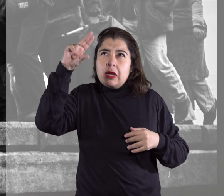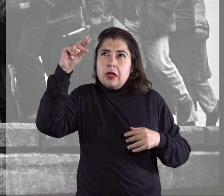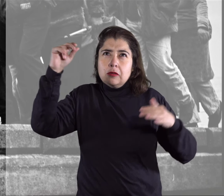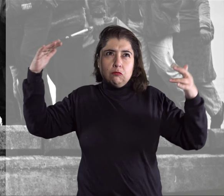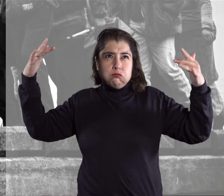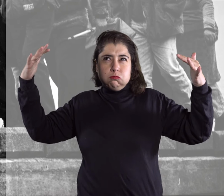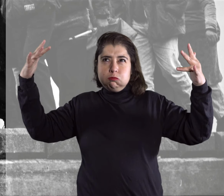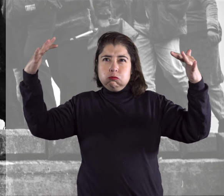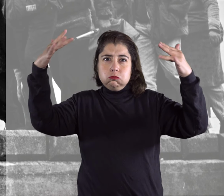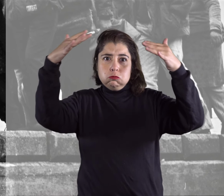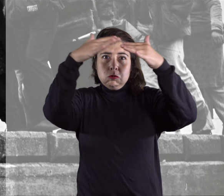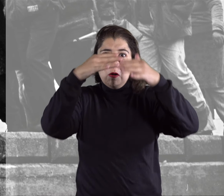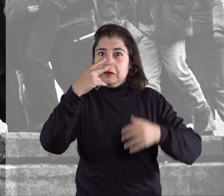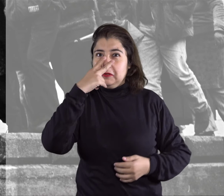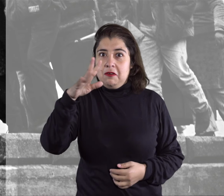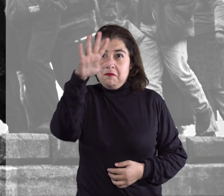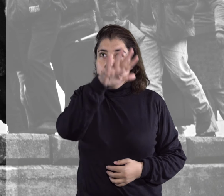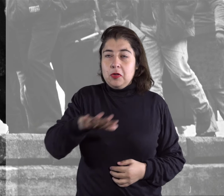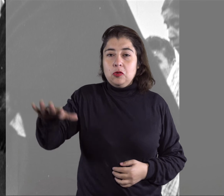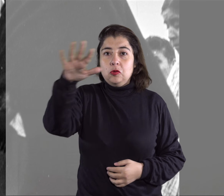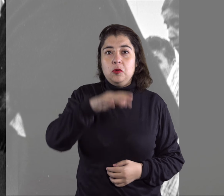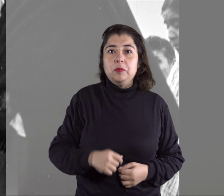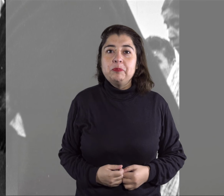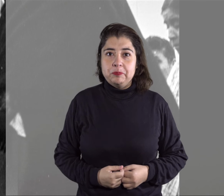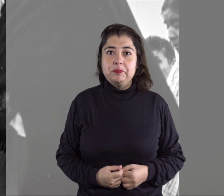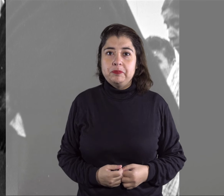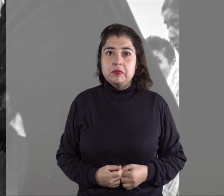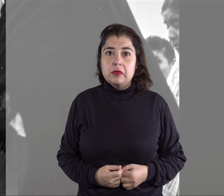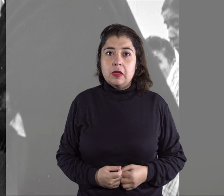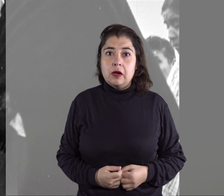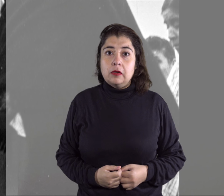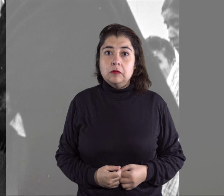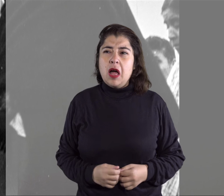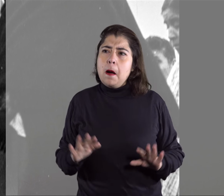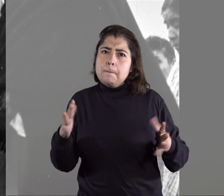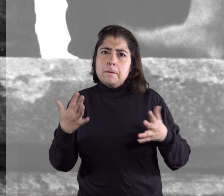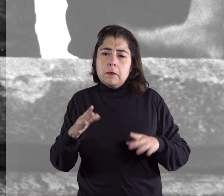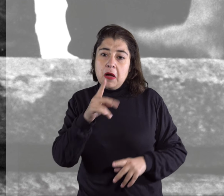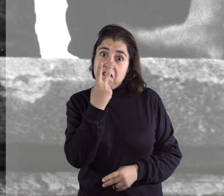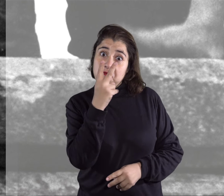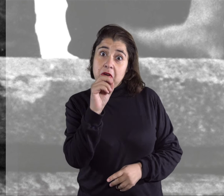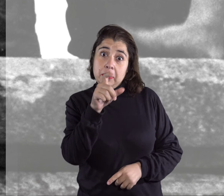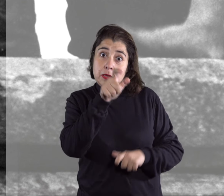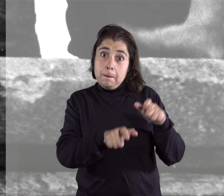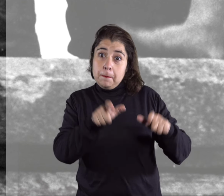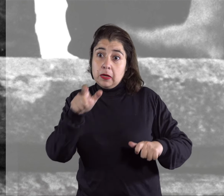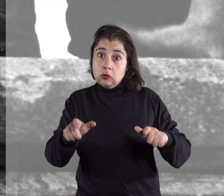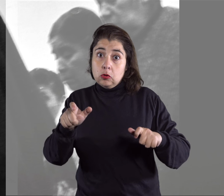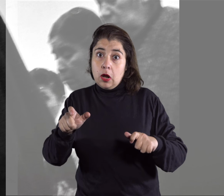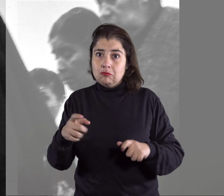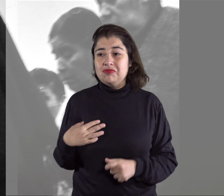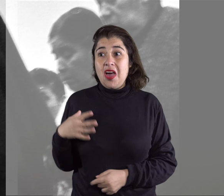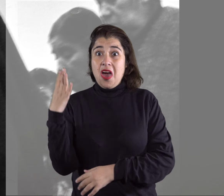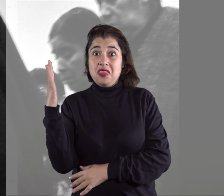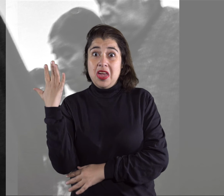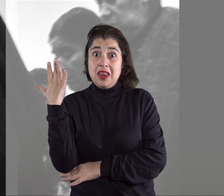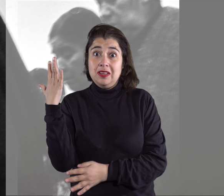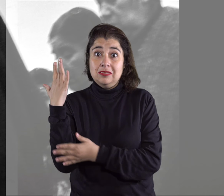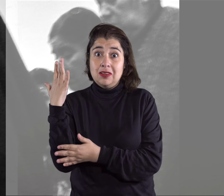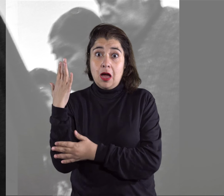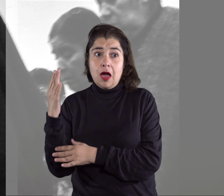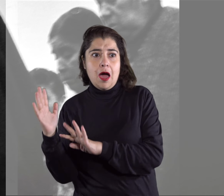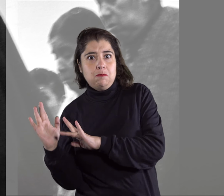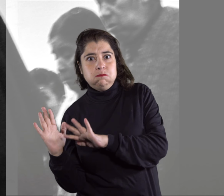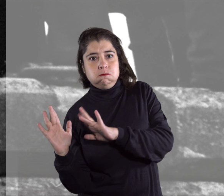gran parte de la escena. Se muestra alrededor de 20 personas caminando de derecha a